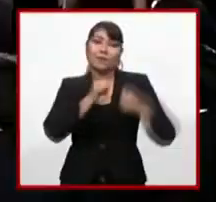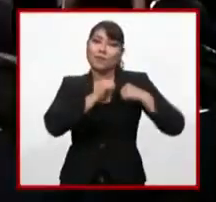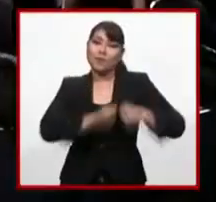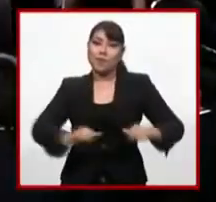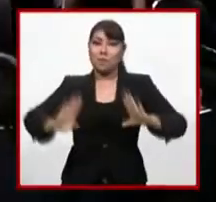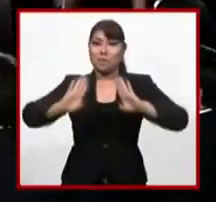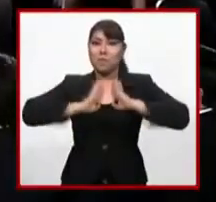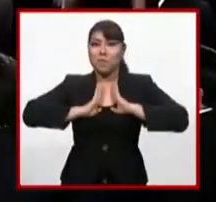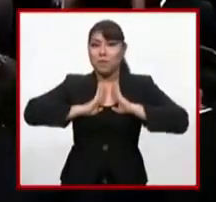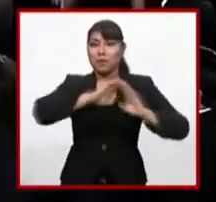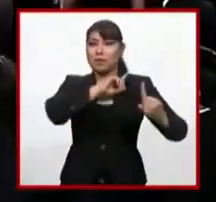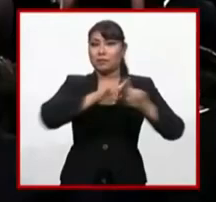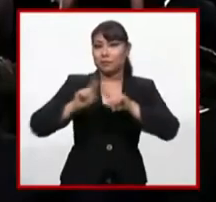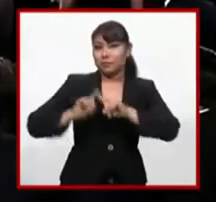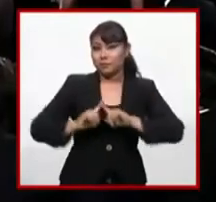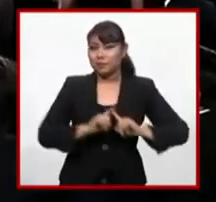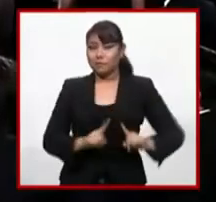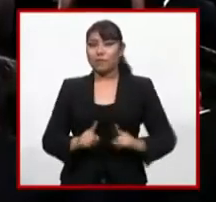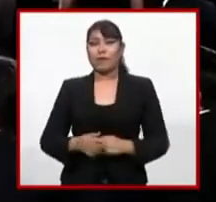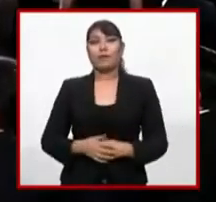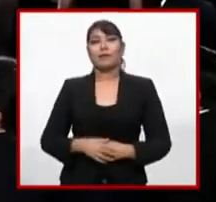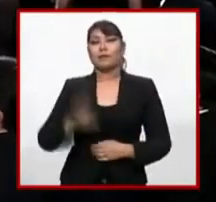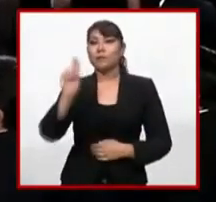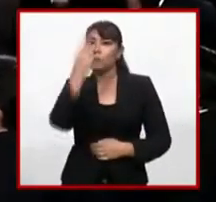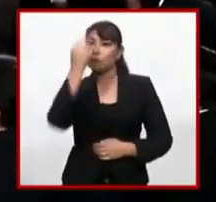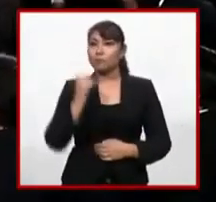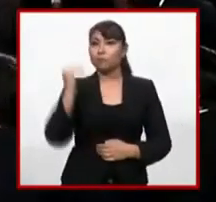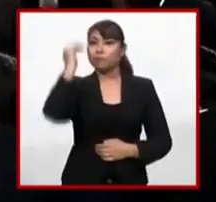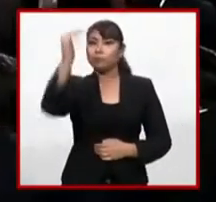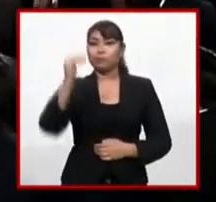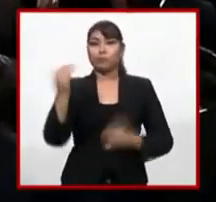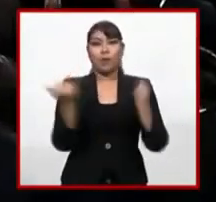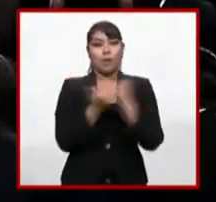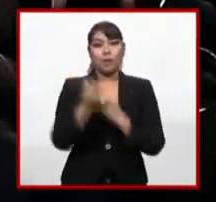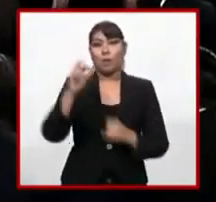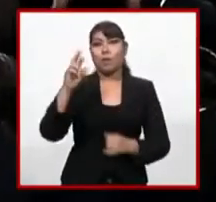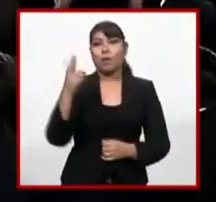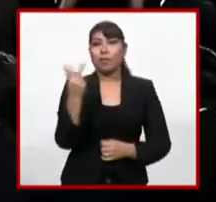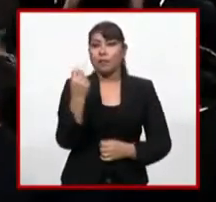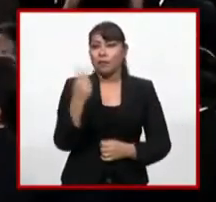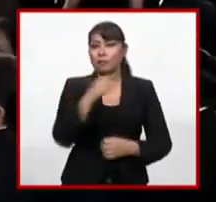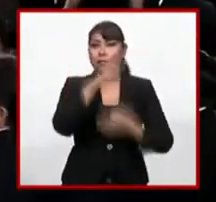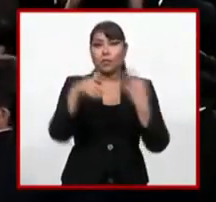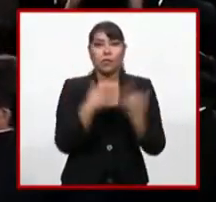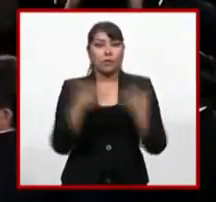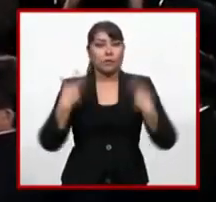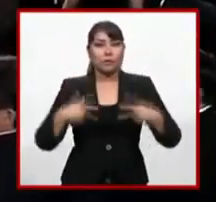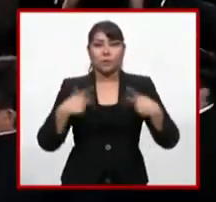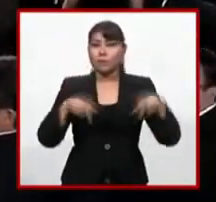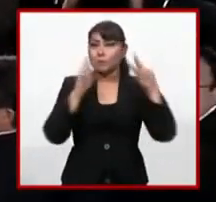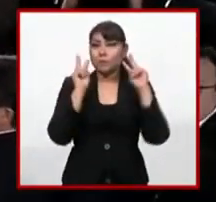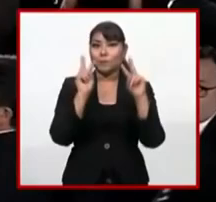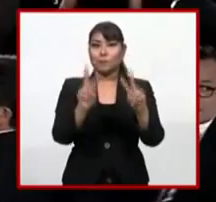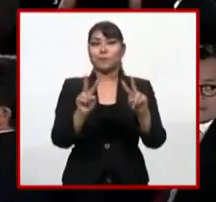navales, directores y rectores de universidades, medios de comunicación y público en general. Por la